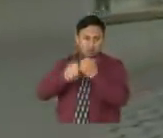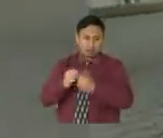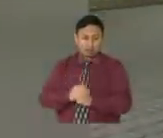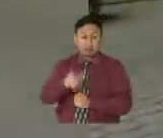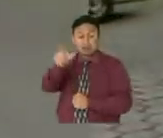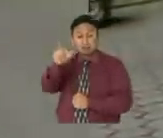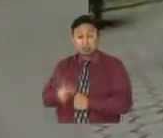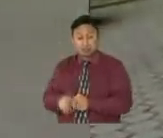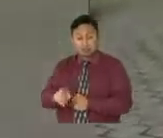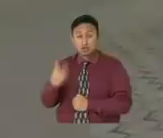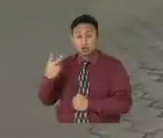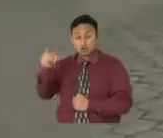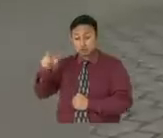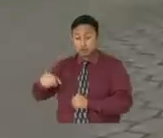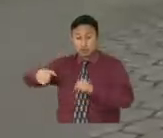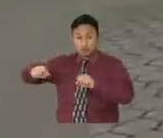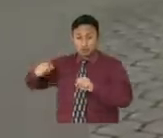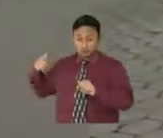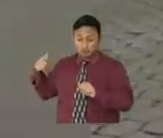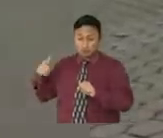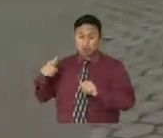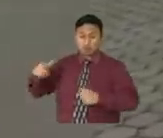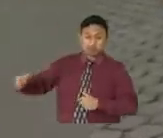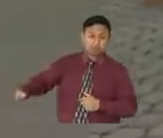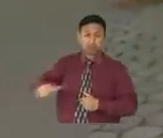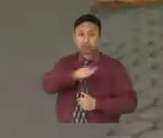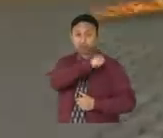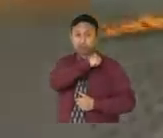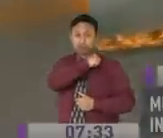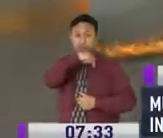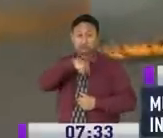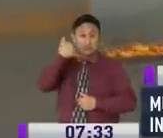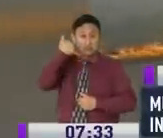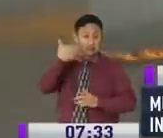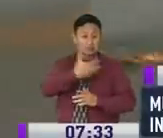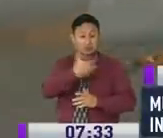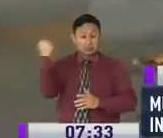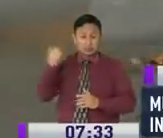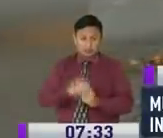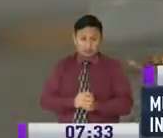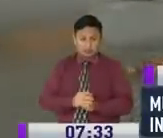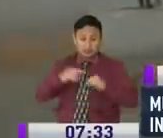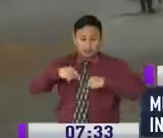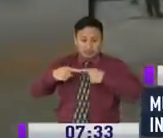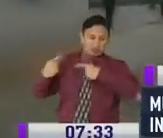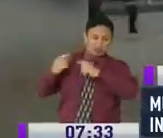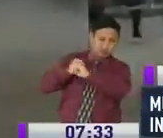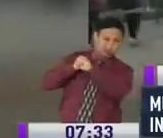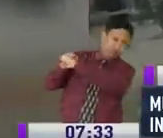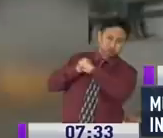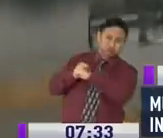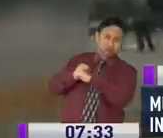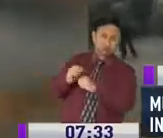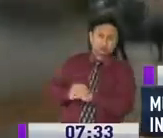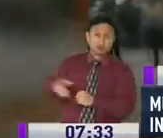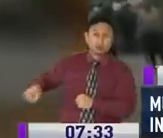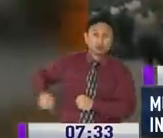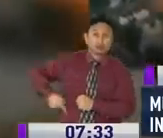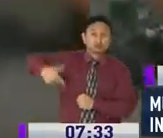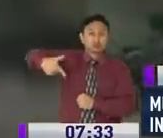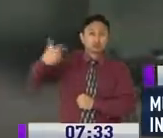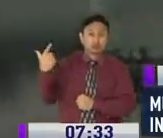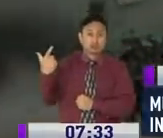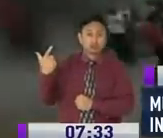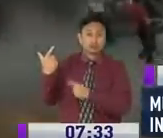sujetos que circulaban en una motocicleta, querían robarle el celular. Hubo un forcejeo y presuntamente uno de los delincuentes activó